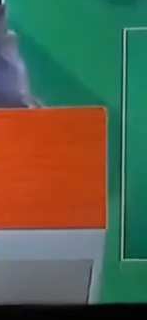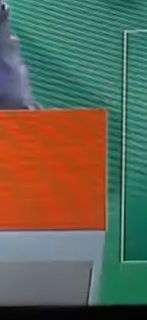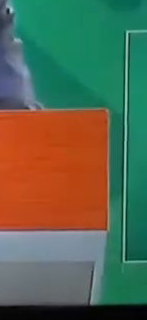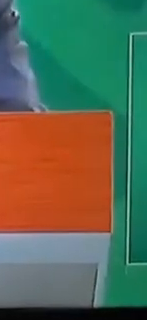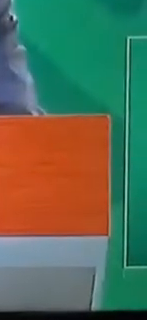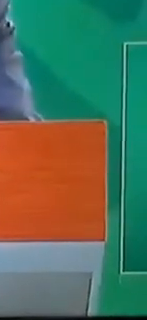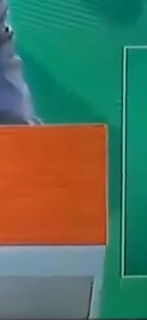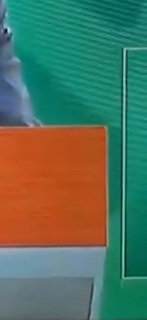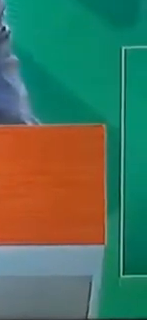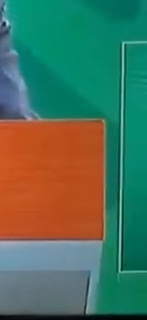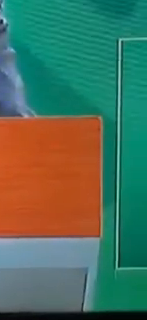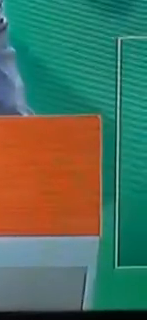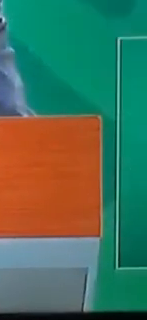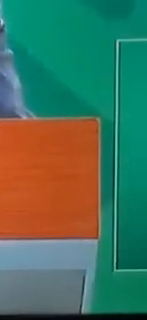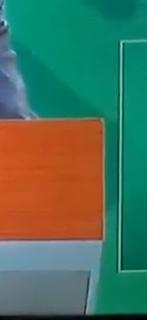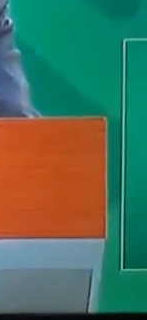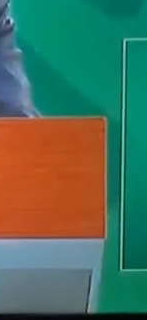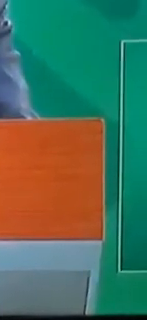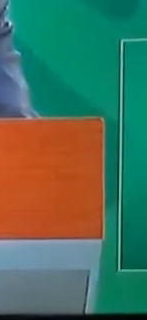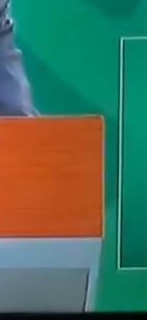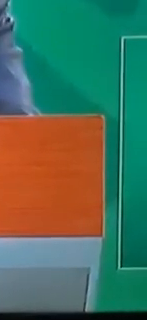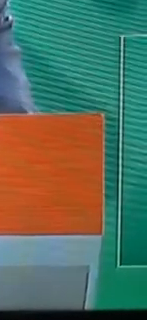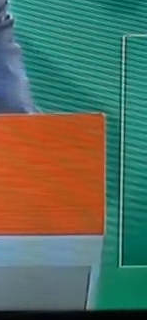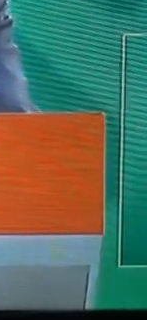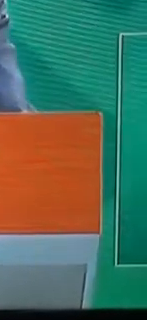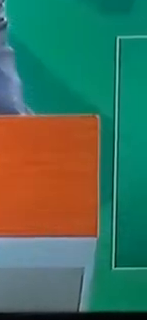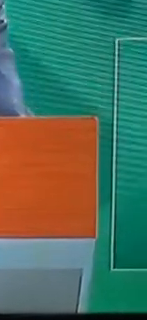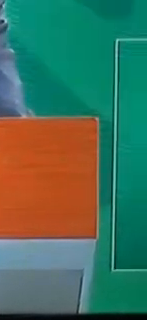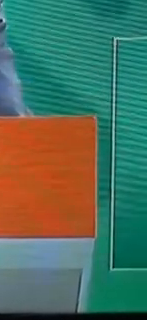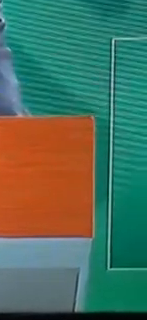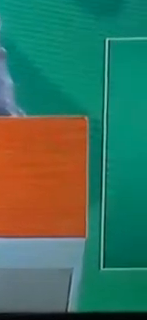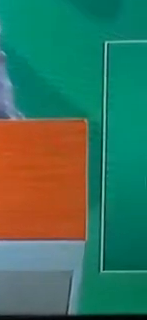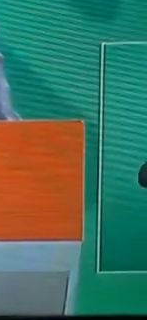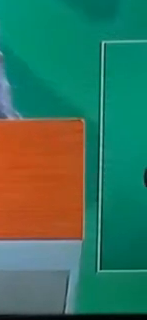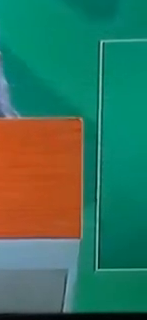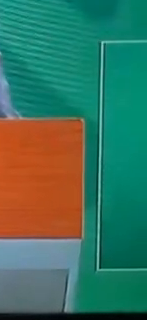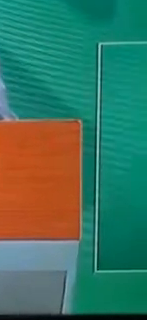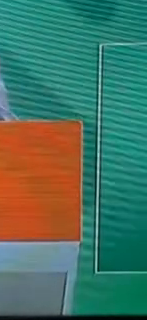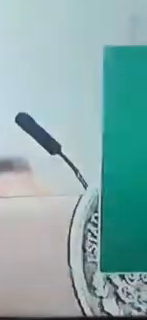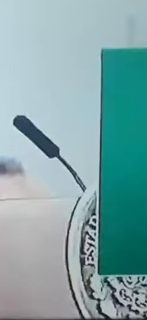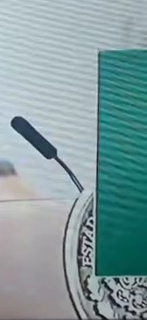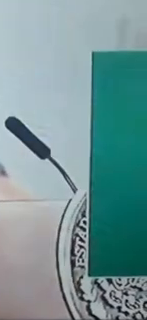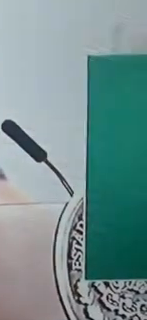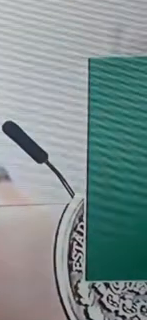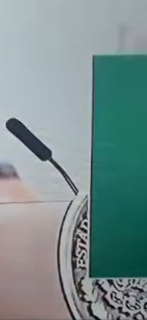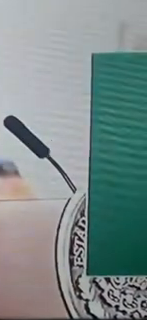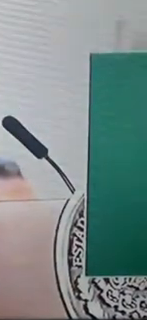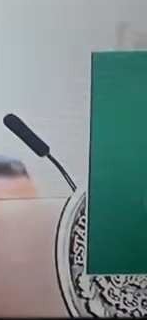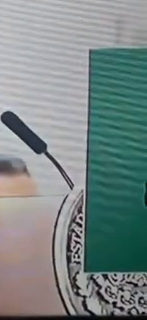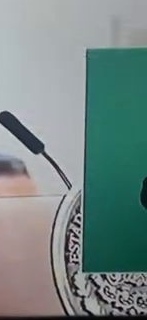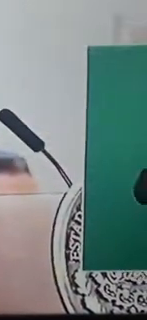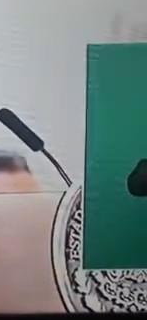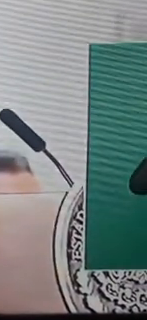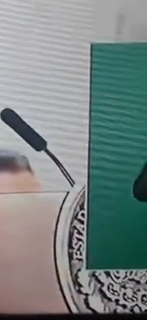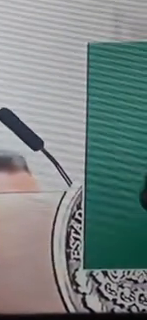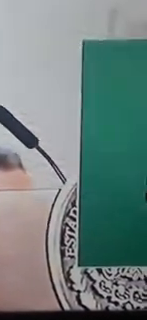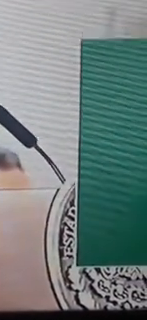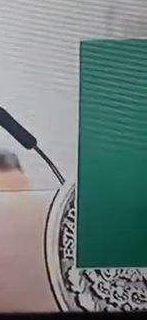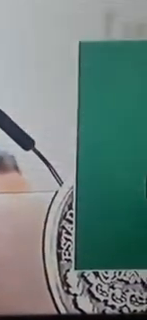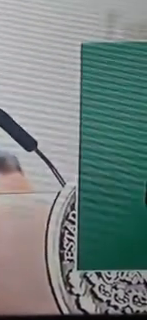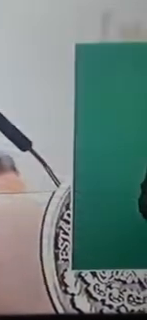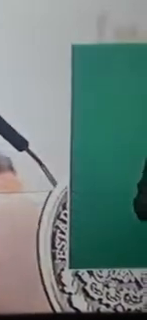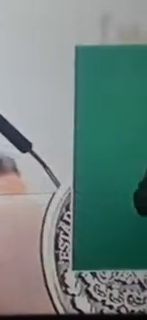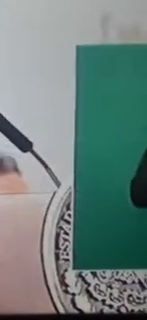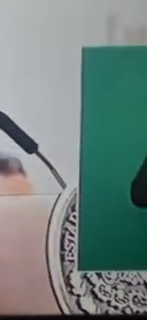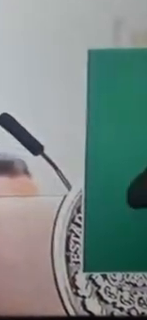Entonces yo sé que esto no coincide con la opinión